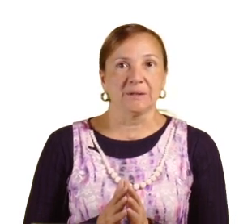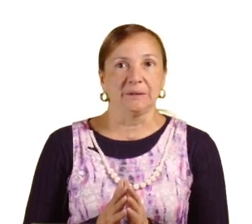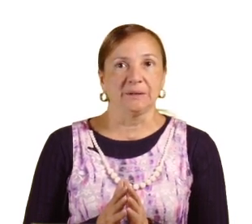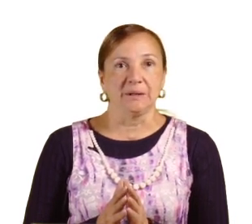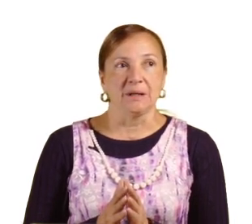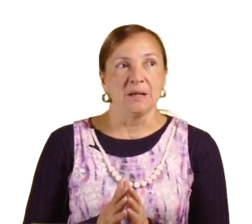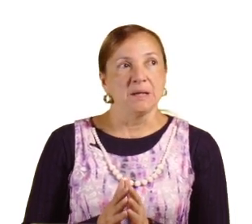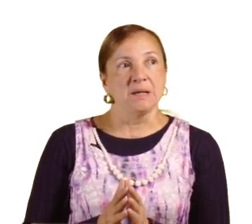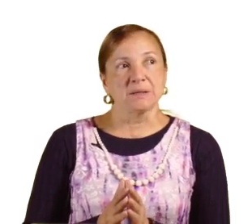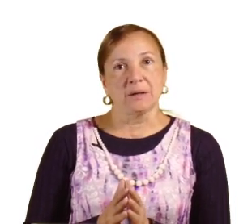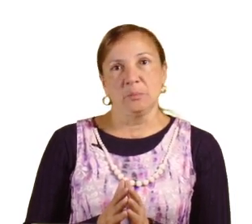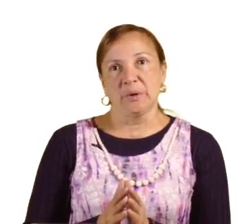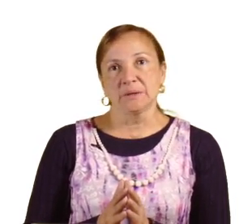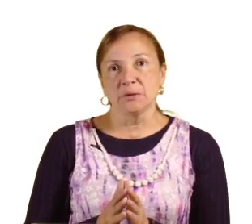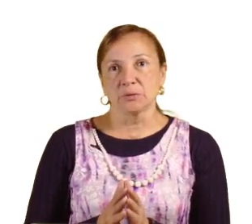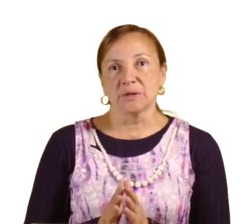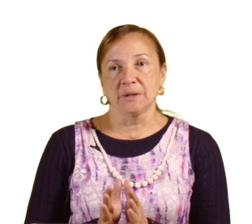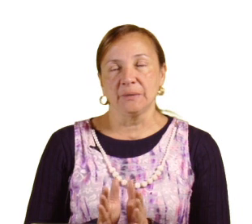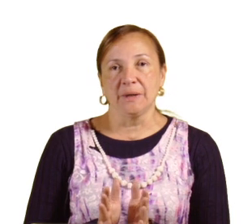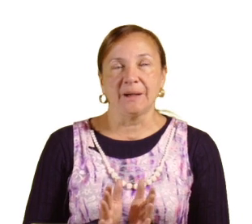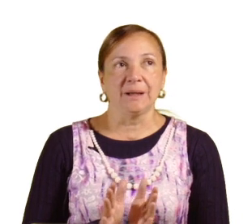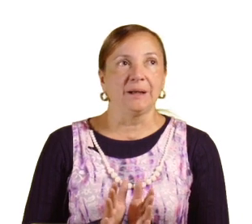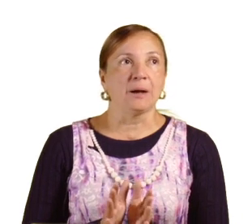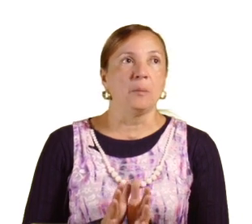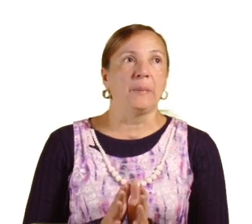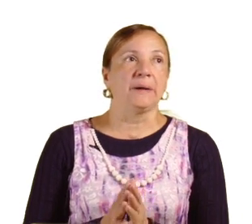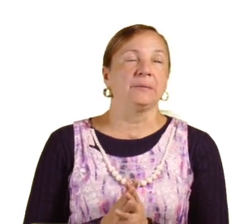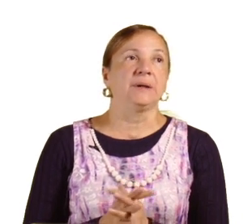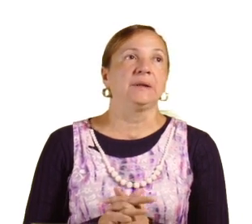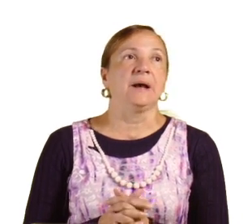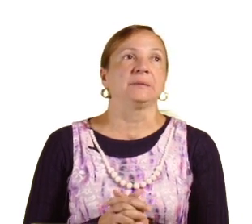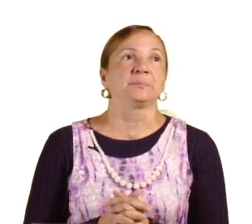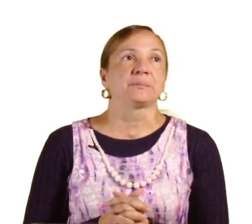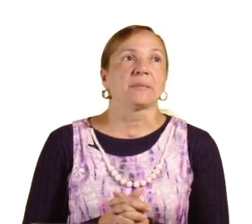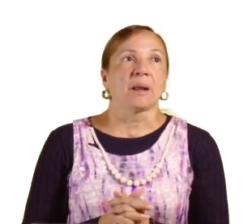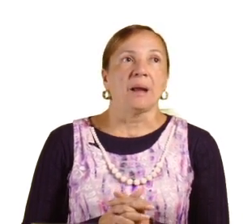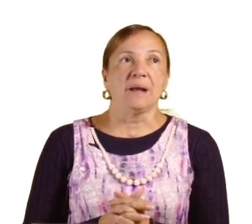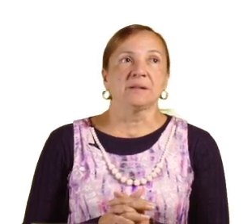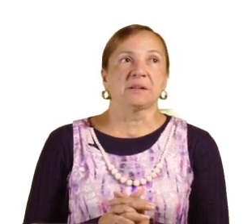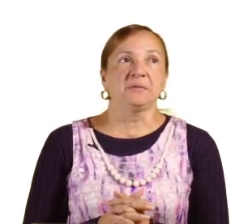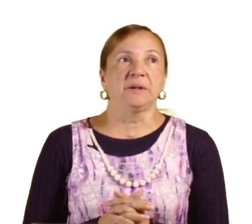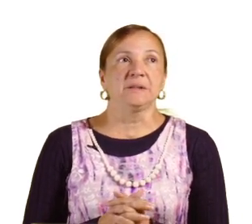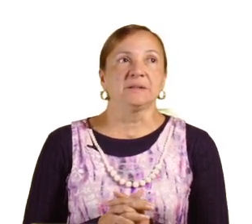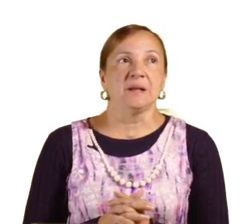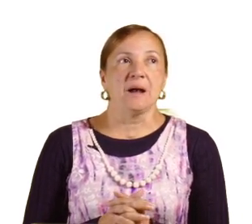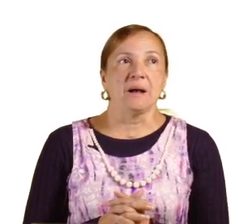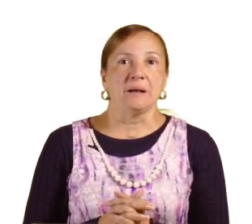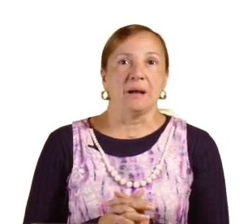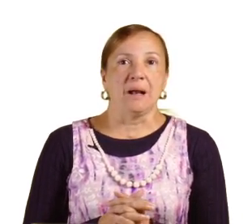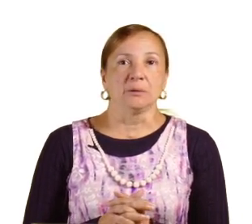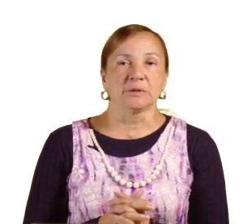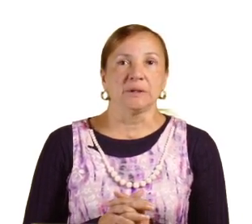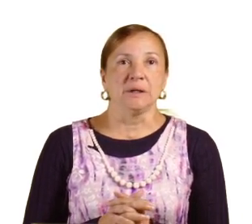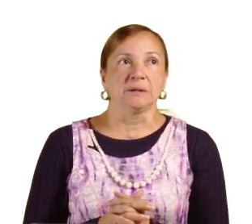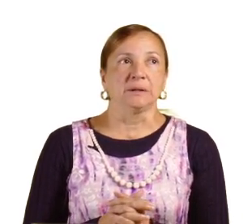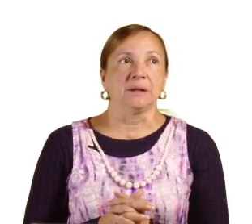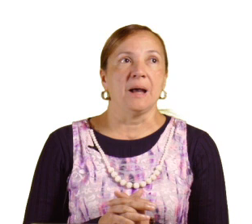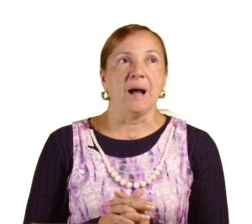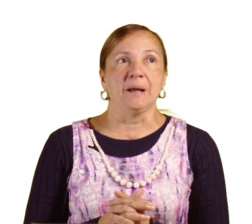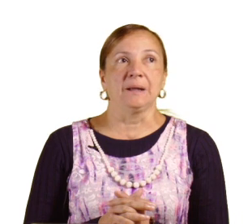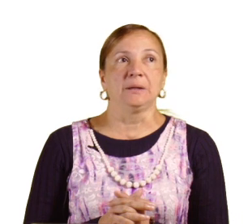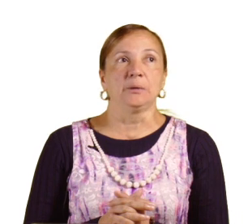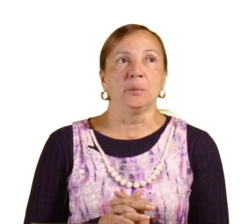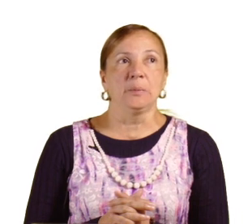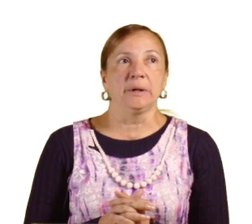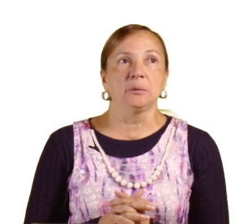se presente. Y esa comprensión se debe dar en la comparabilidad. Hace referencia a lo siguiente: